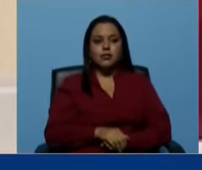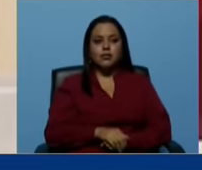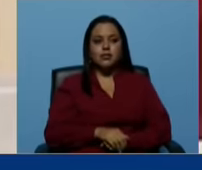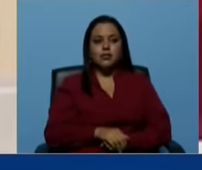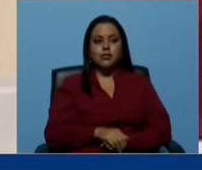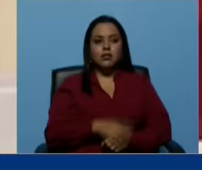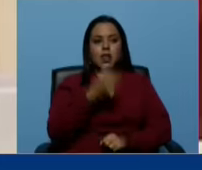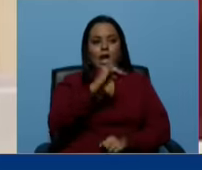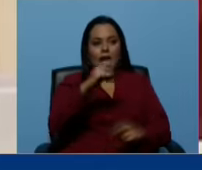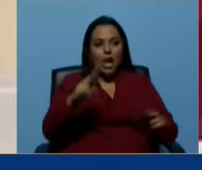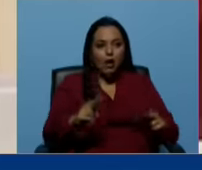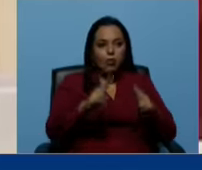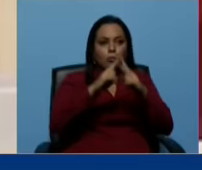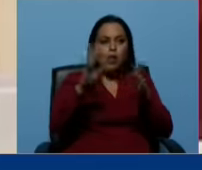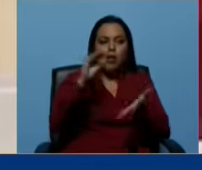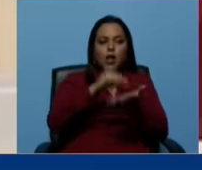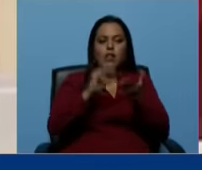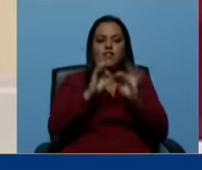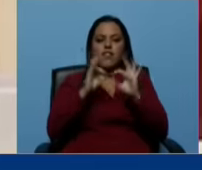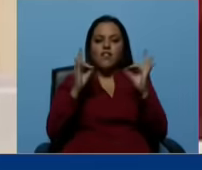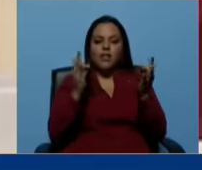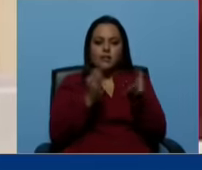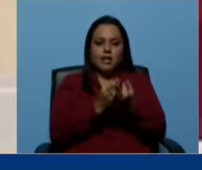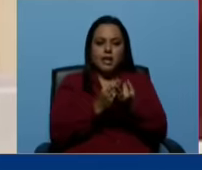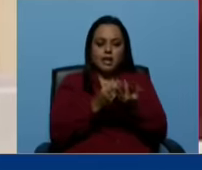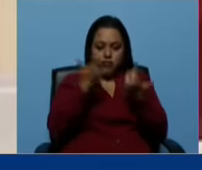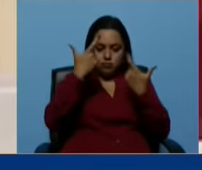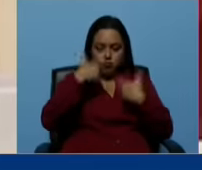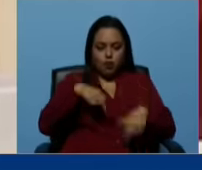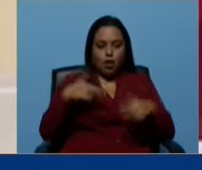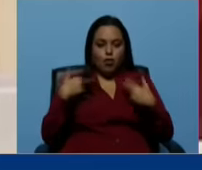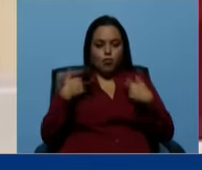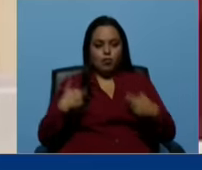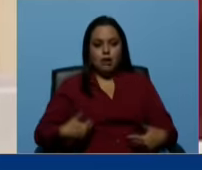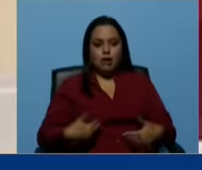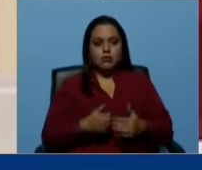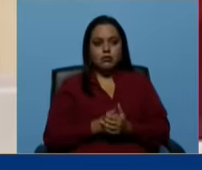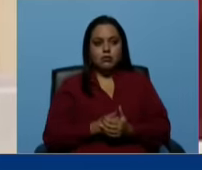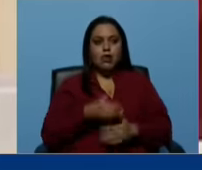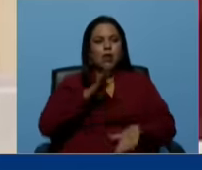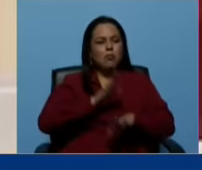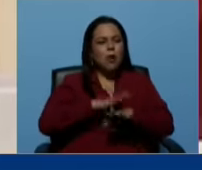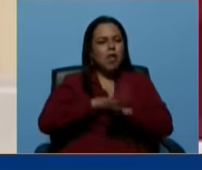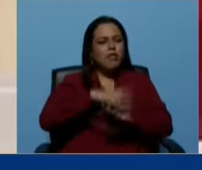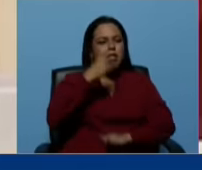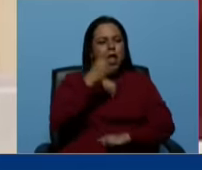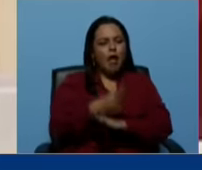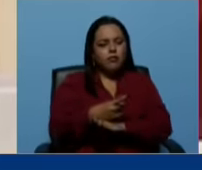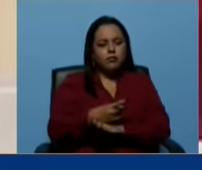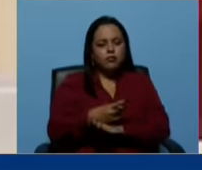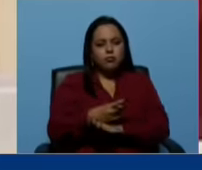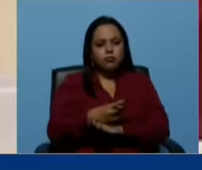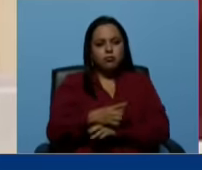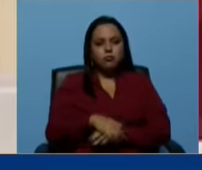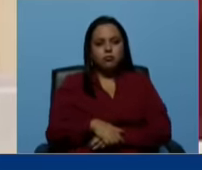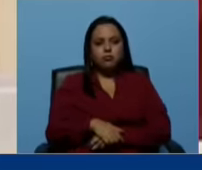hubo un reencuentro de la familia, del ser humano, porque tuvimos que ir a,